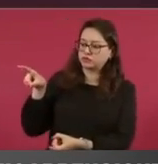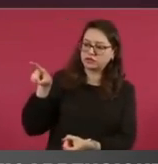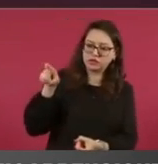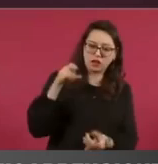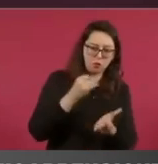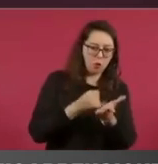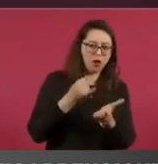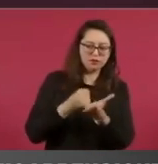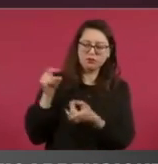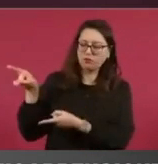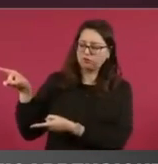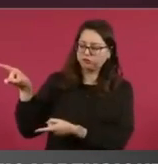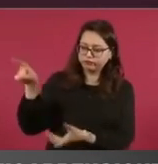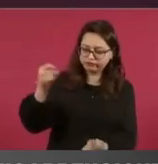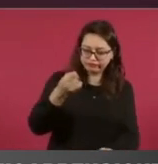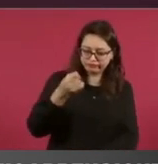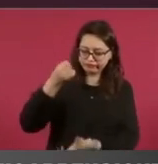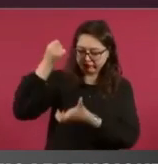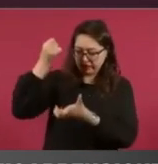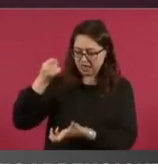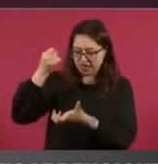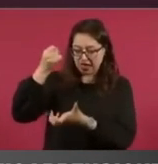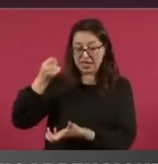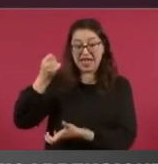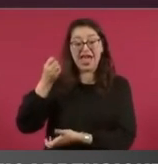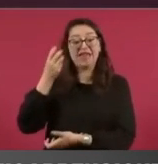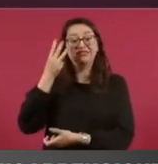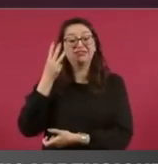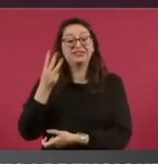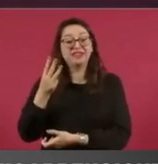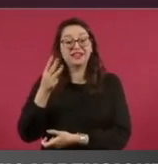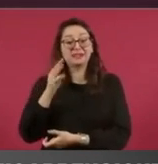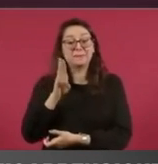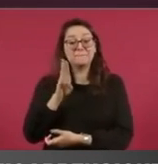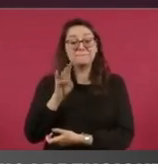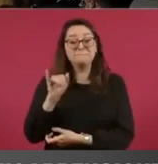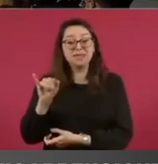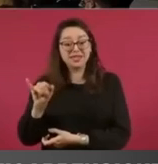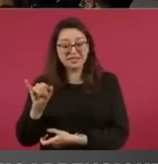3 billones cuando llegamos.